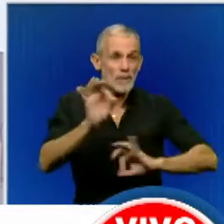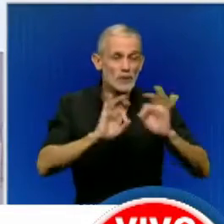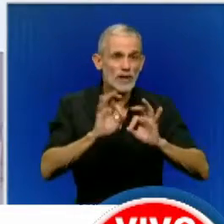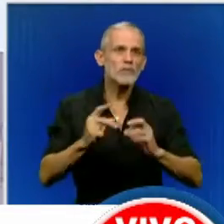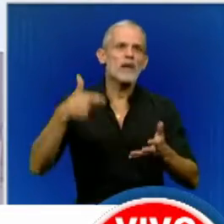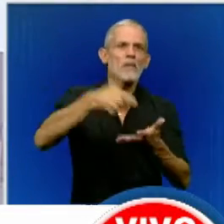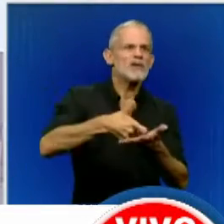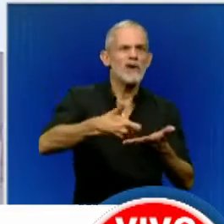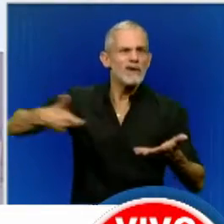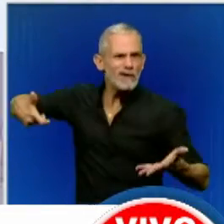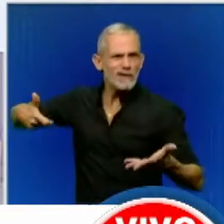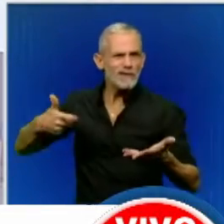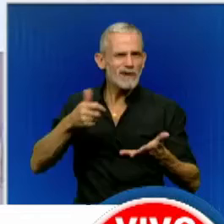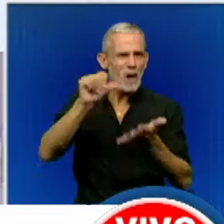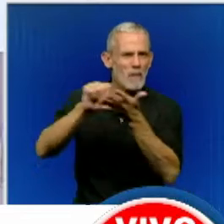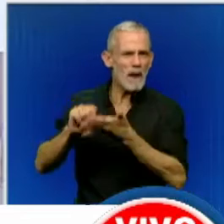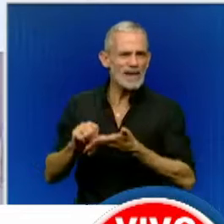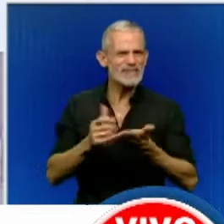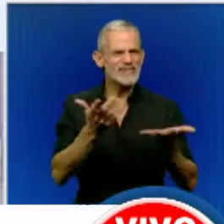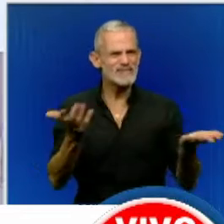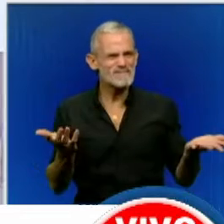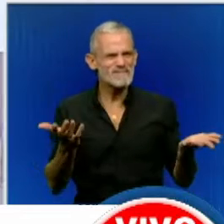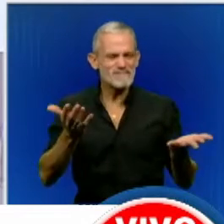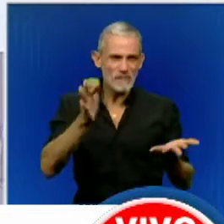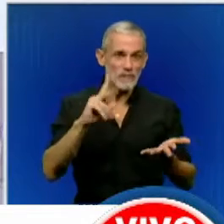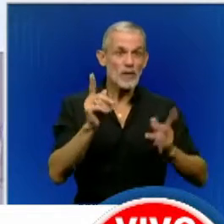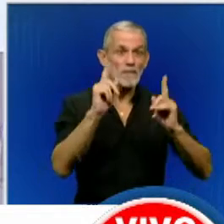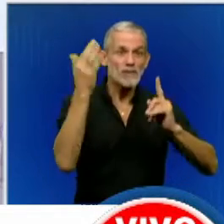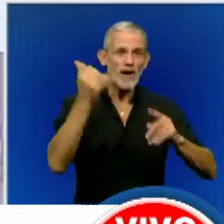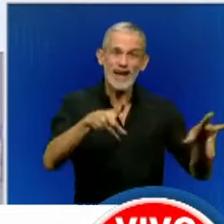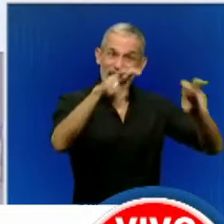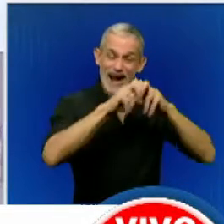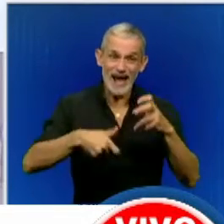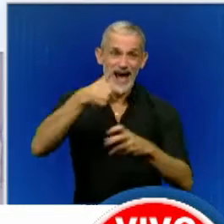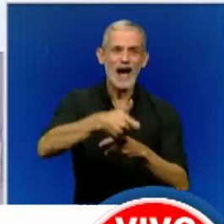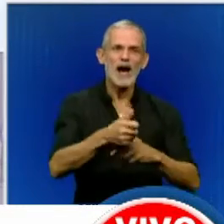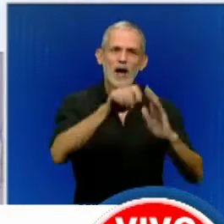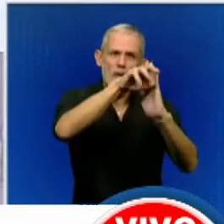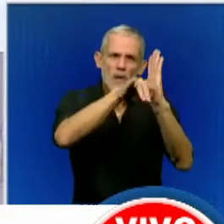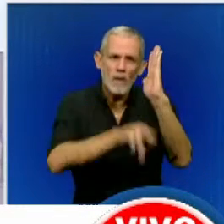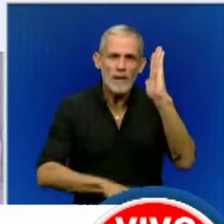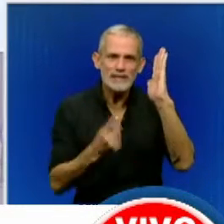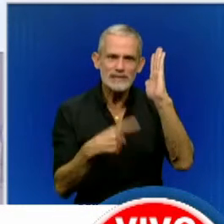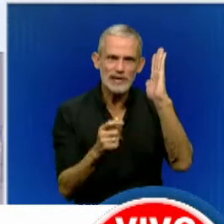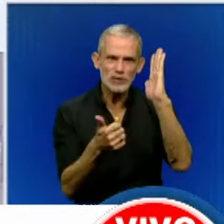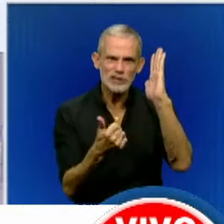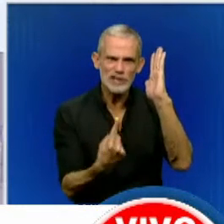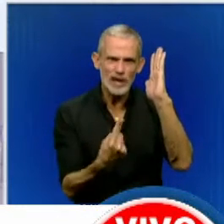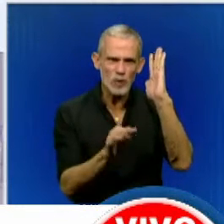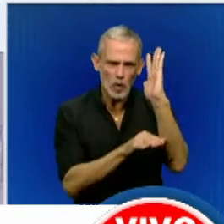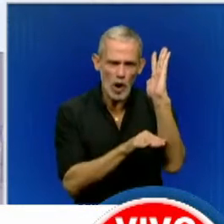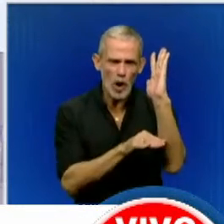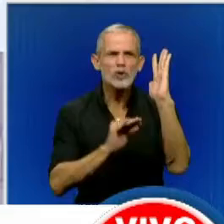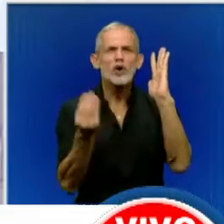inversión, porque grava esas utilidades reinvertidas. Estamos en el puesto 161 de 181 países